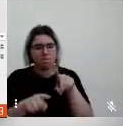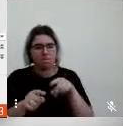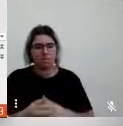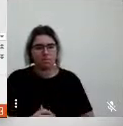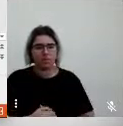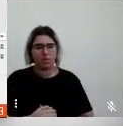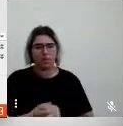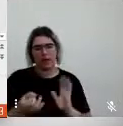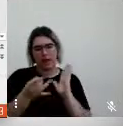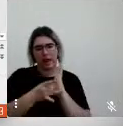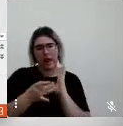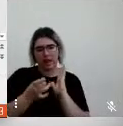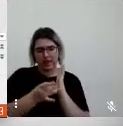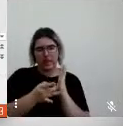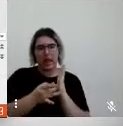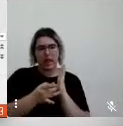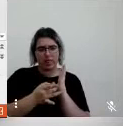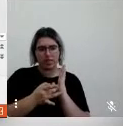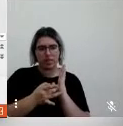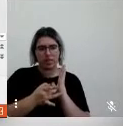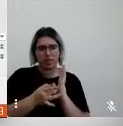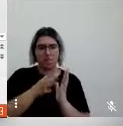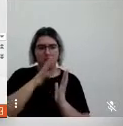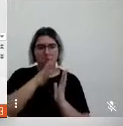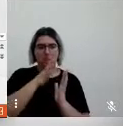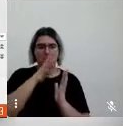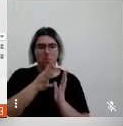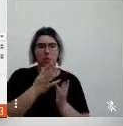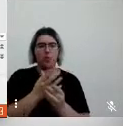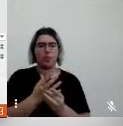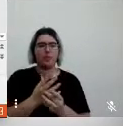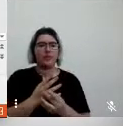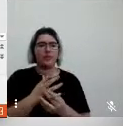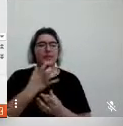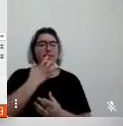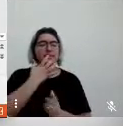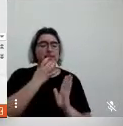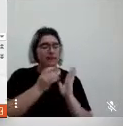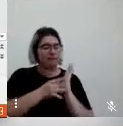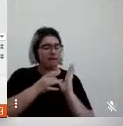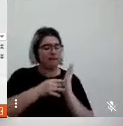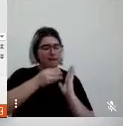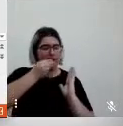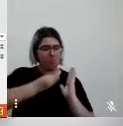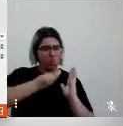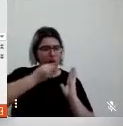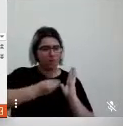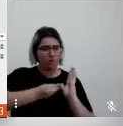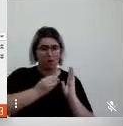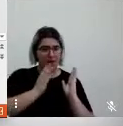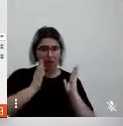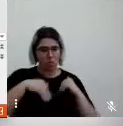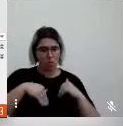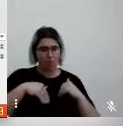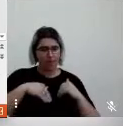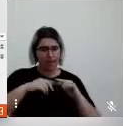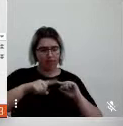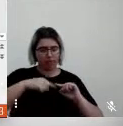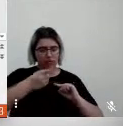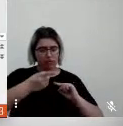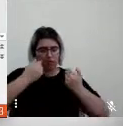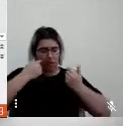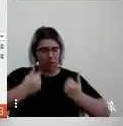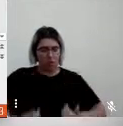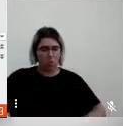La calidad, porque si te faltan unos aminoácidos, por ejemplo, pues tu cuerpo no podrá